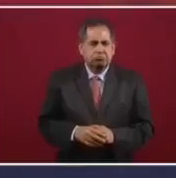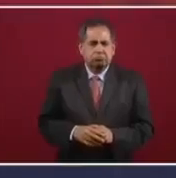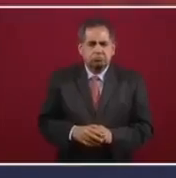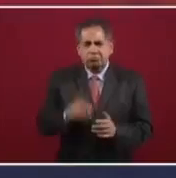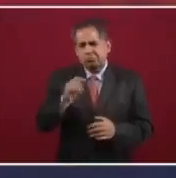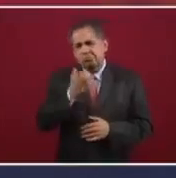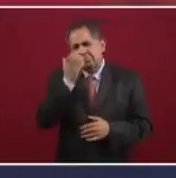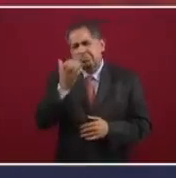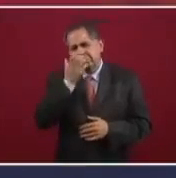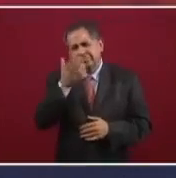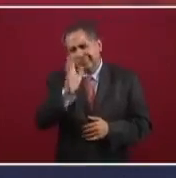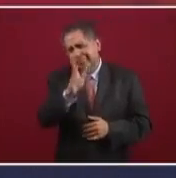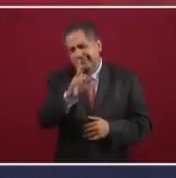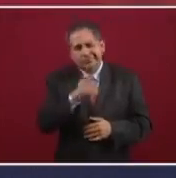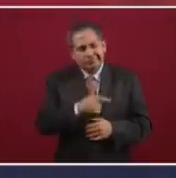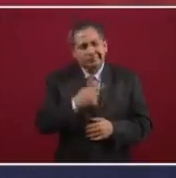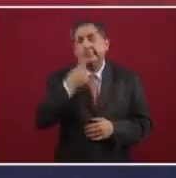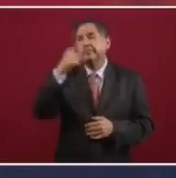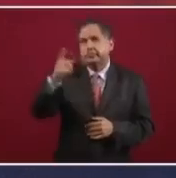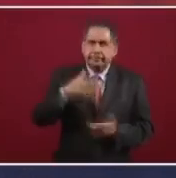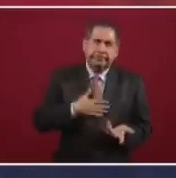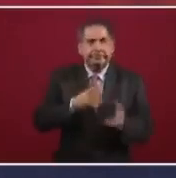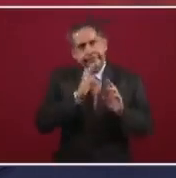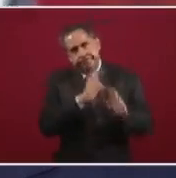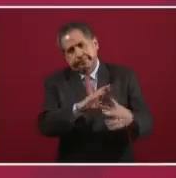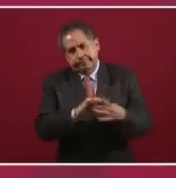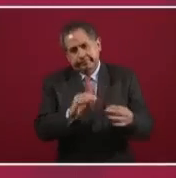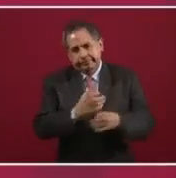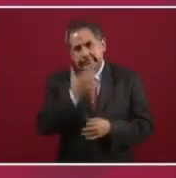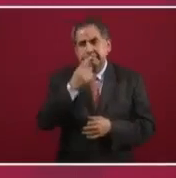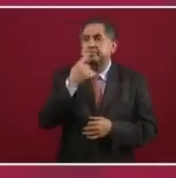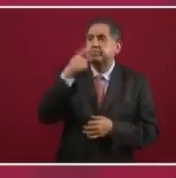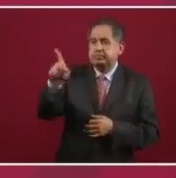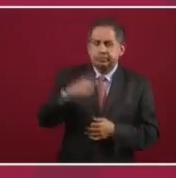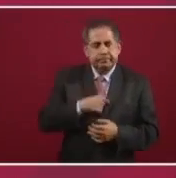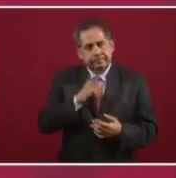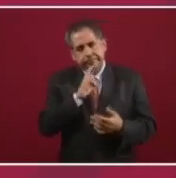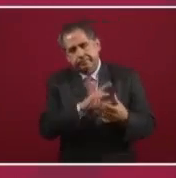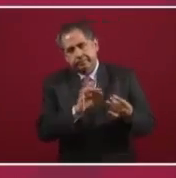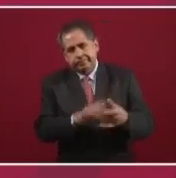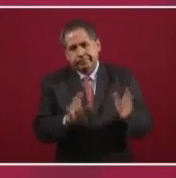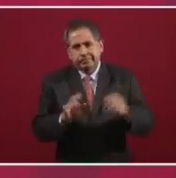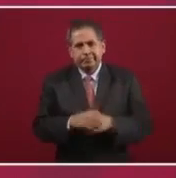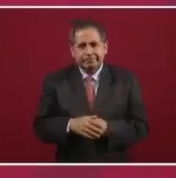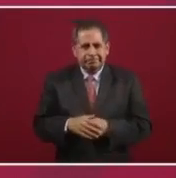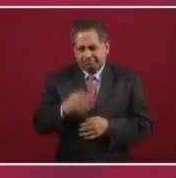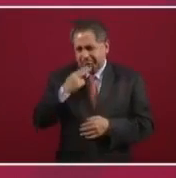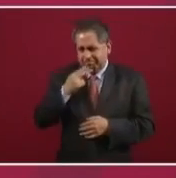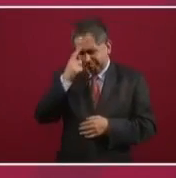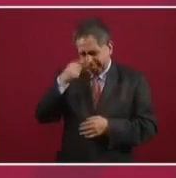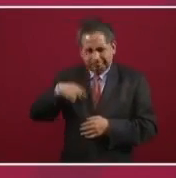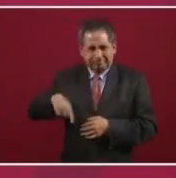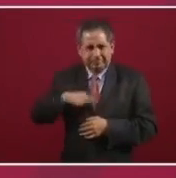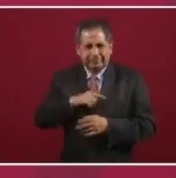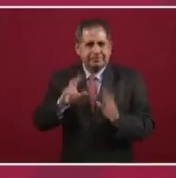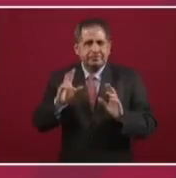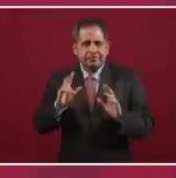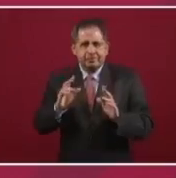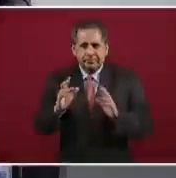Estoy acostumbrado también ya a este tipo de acusación. Además, hasta me sirve para que no vaya